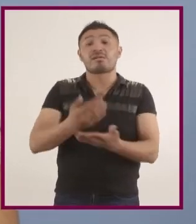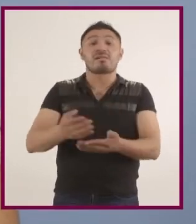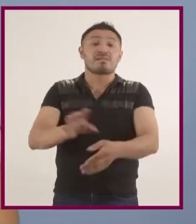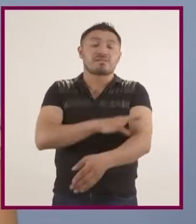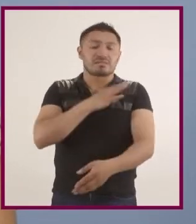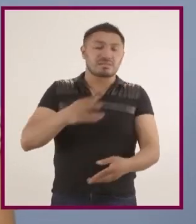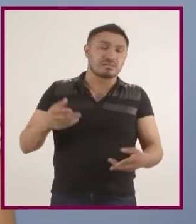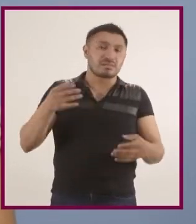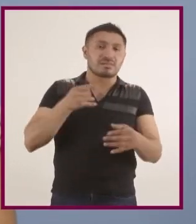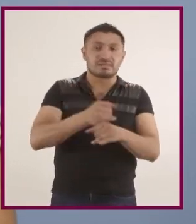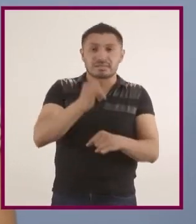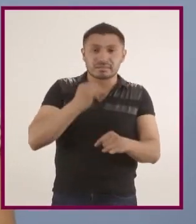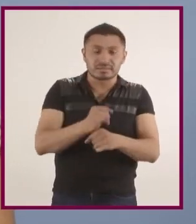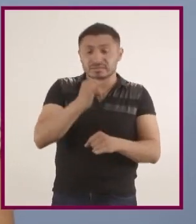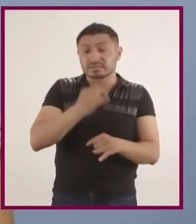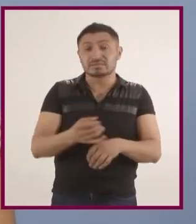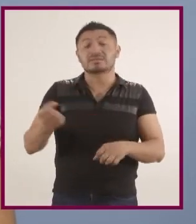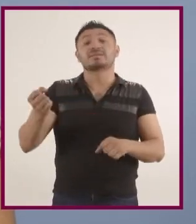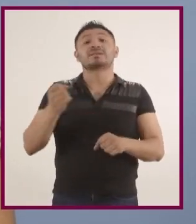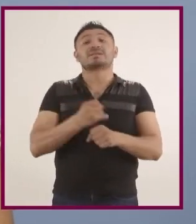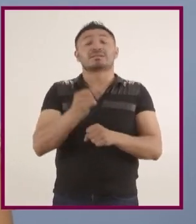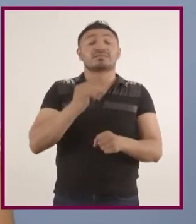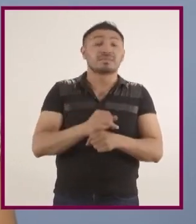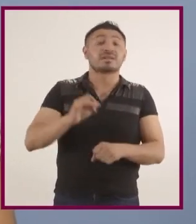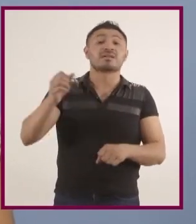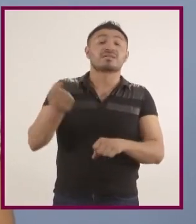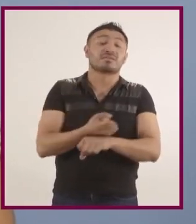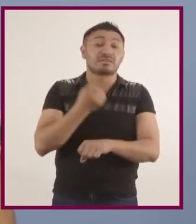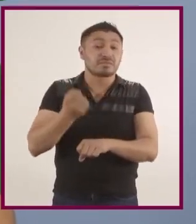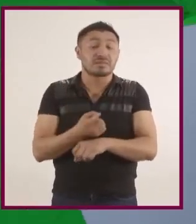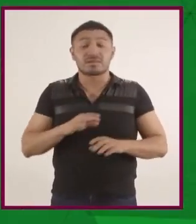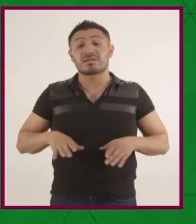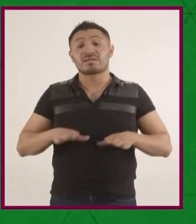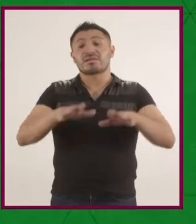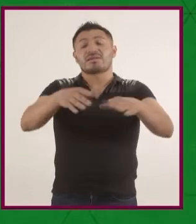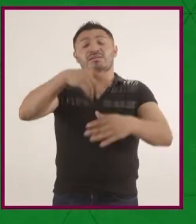carpinteros zapateros costureros etcétera